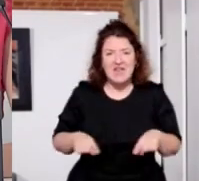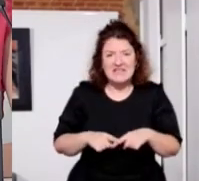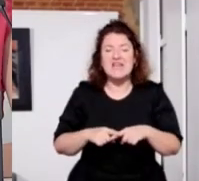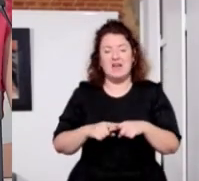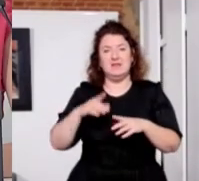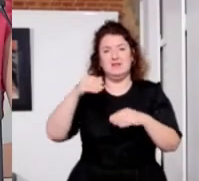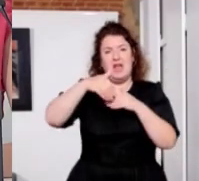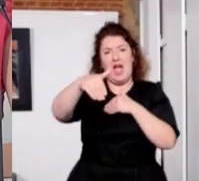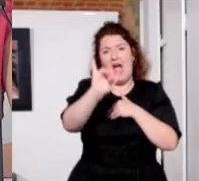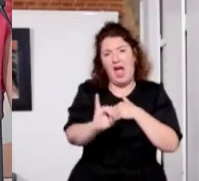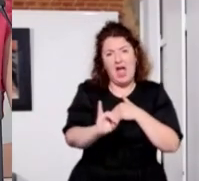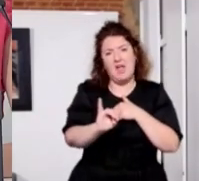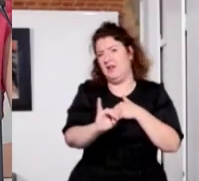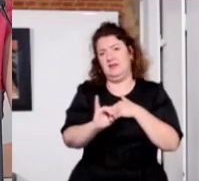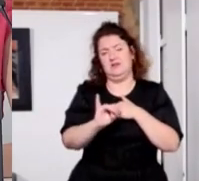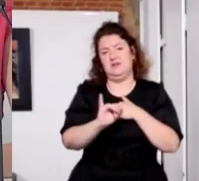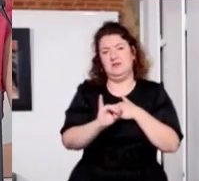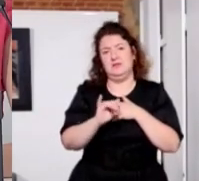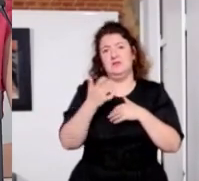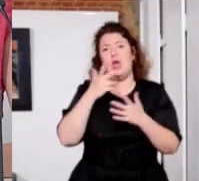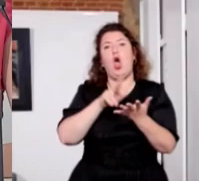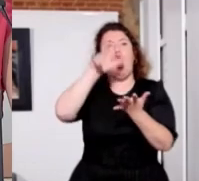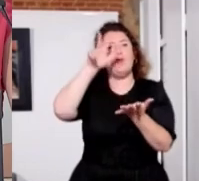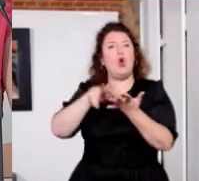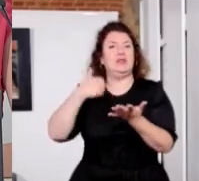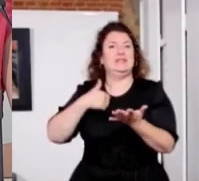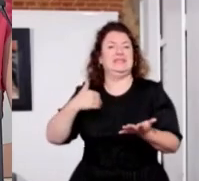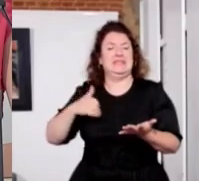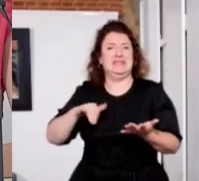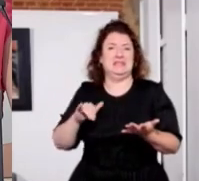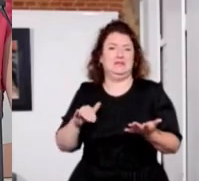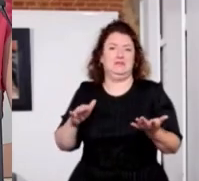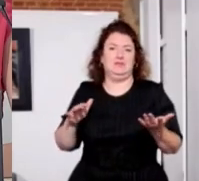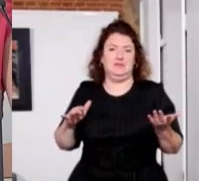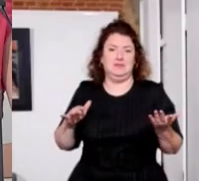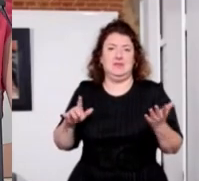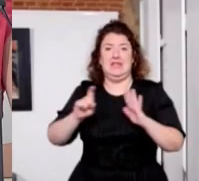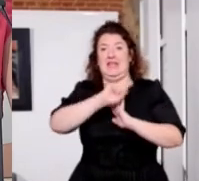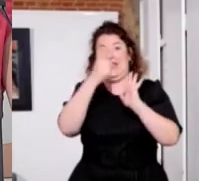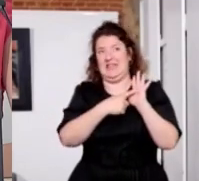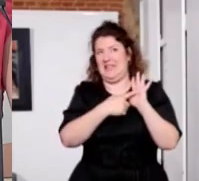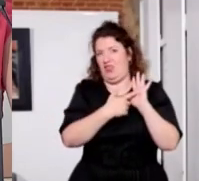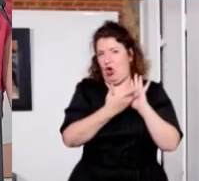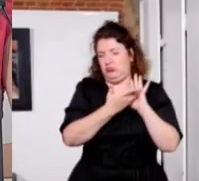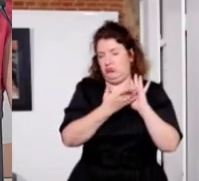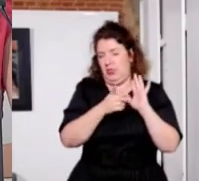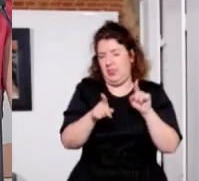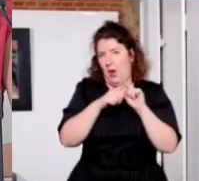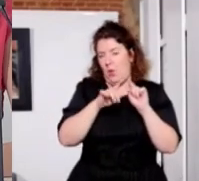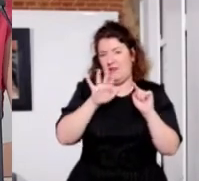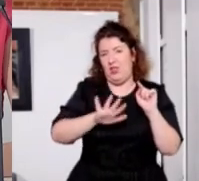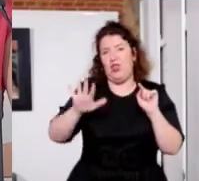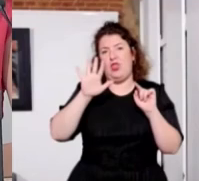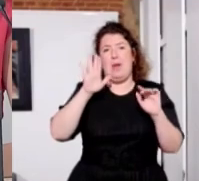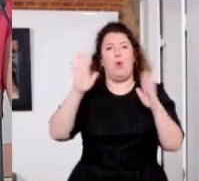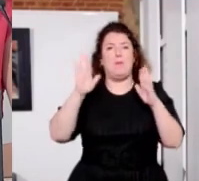estarán evidentemente todos aquellos que están homologados y estipulados por la legislación X que aplique en ese